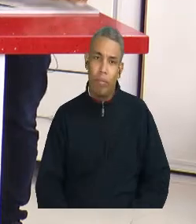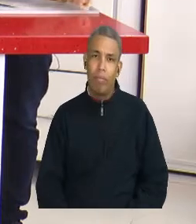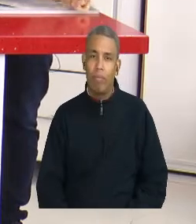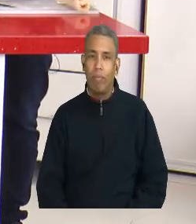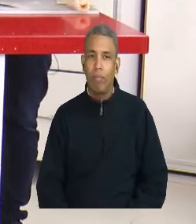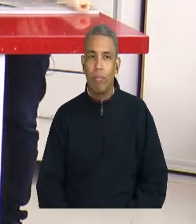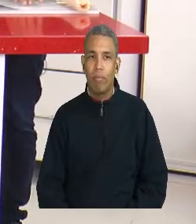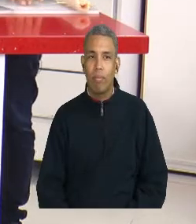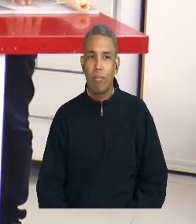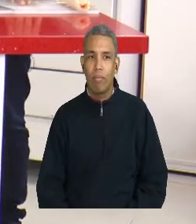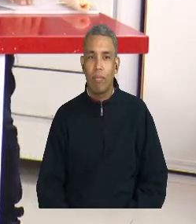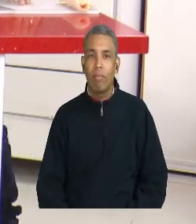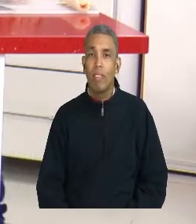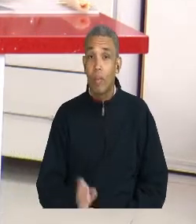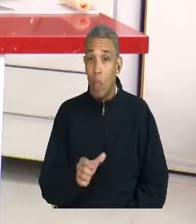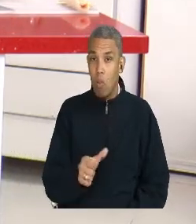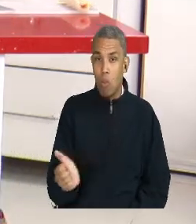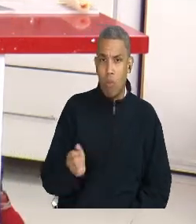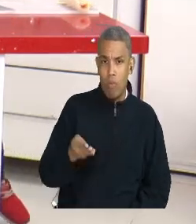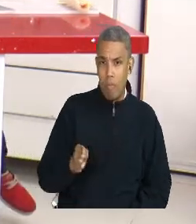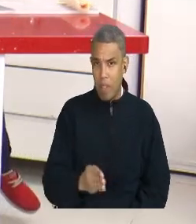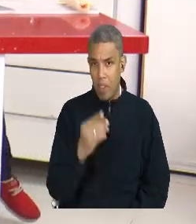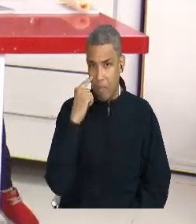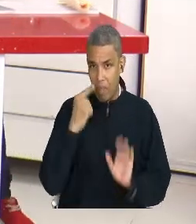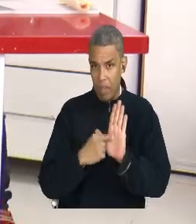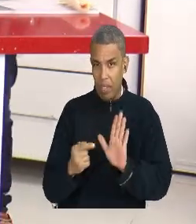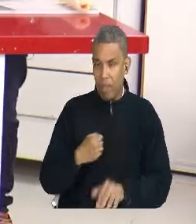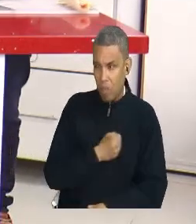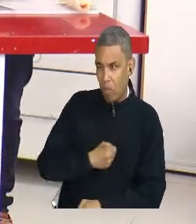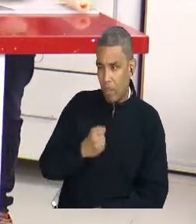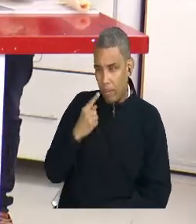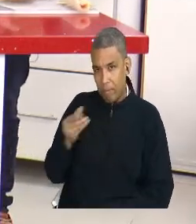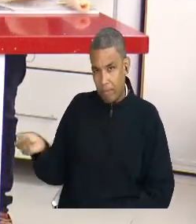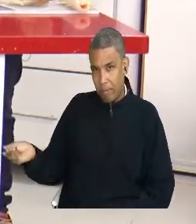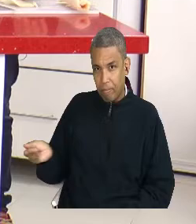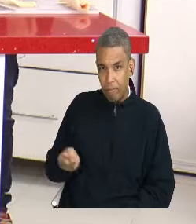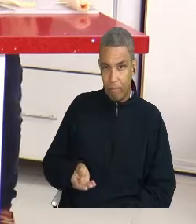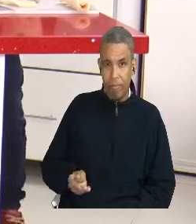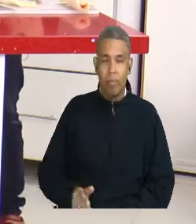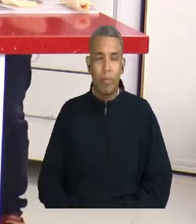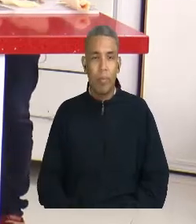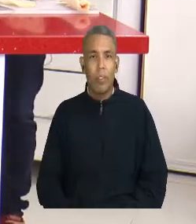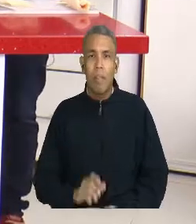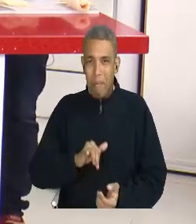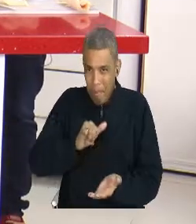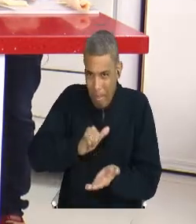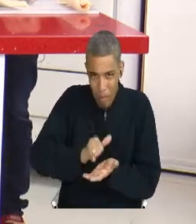hacer con el otro. ¿Me prestas, porfa? Sí, claro que sí. Entonces vamos a hacer lo mismo.